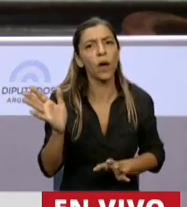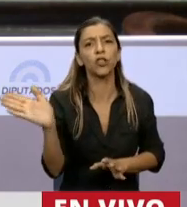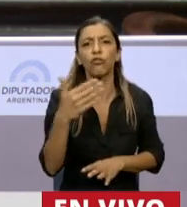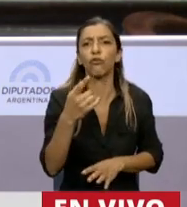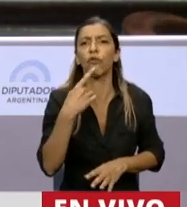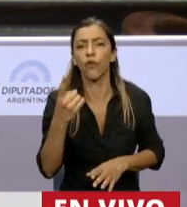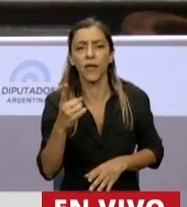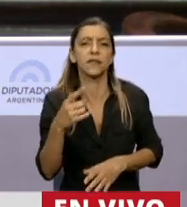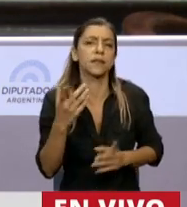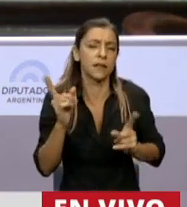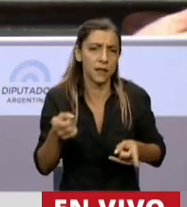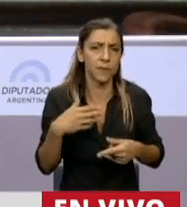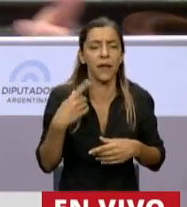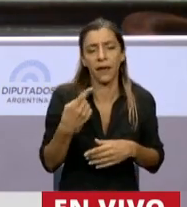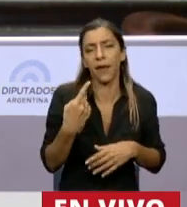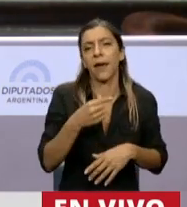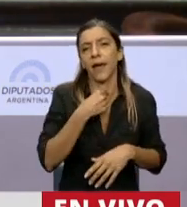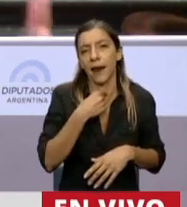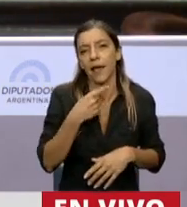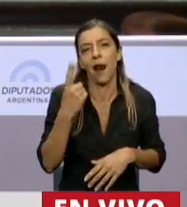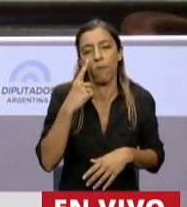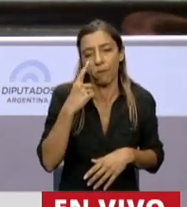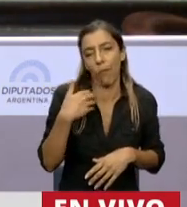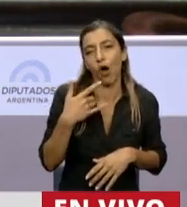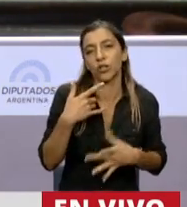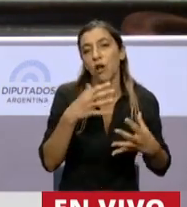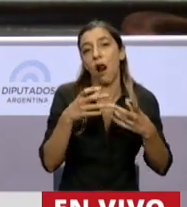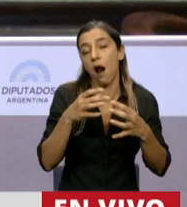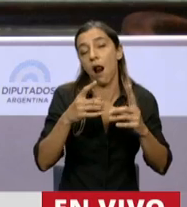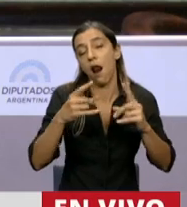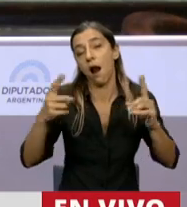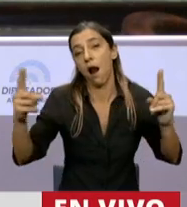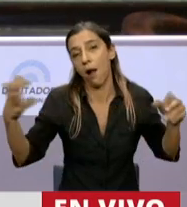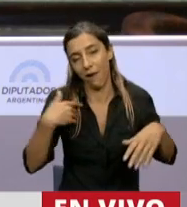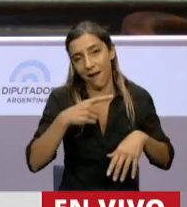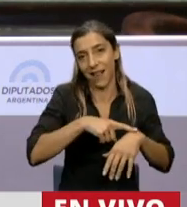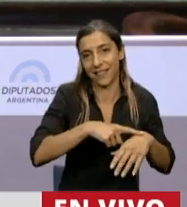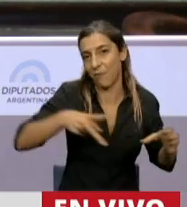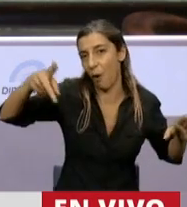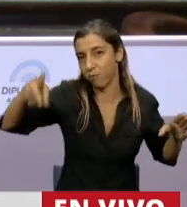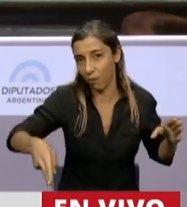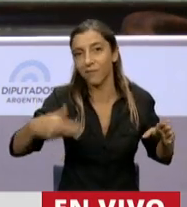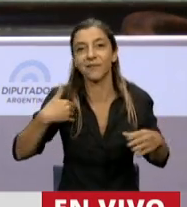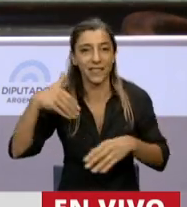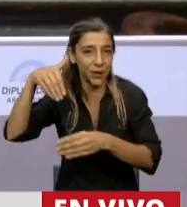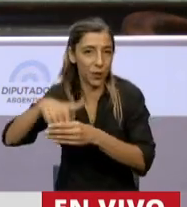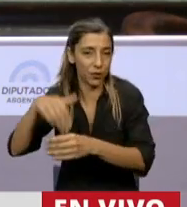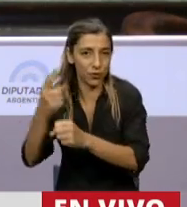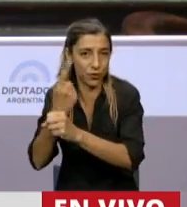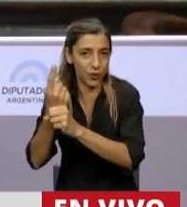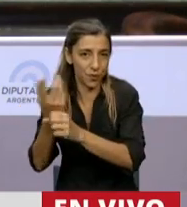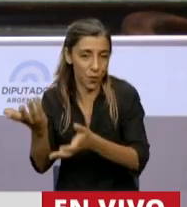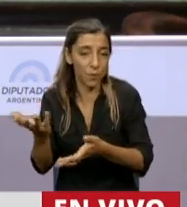maniobra dilatoria para que finalmente se llegaran a las 0 horas, se terminara el periodo ordinario y no se pudiera votar la ley.